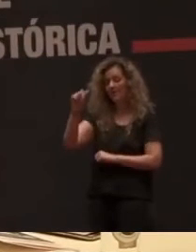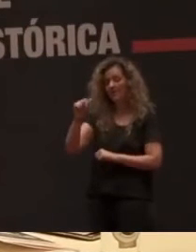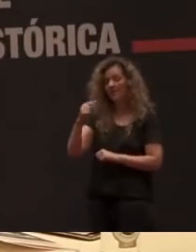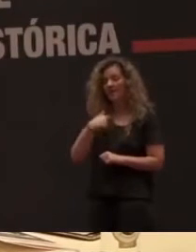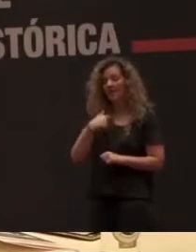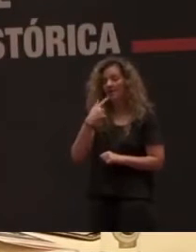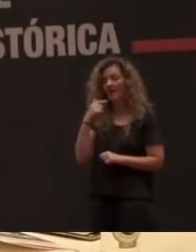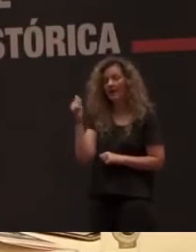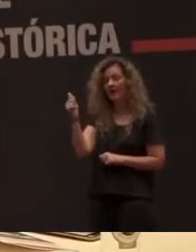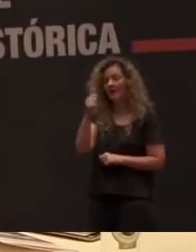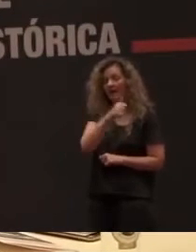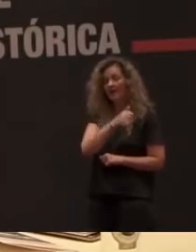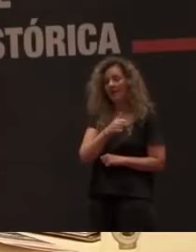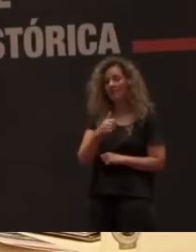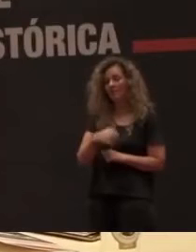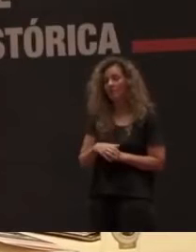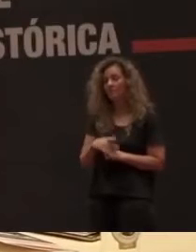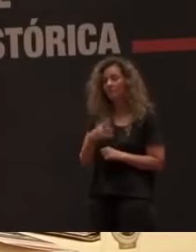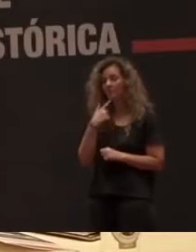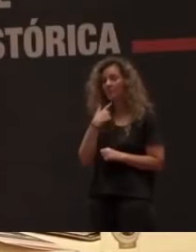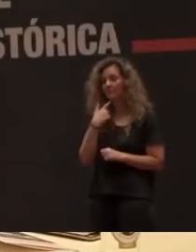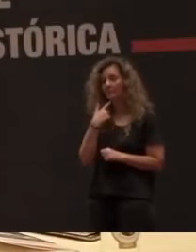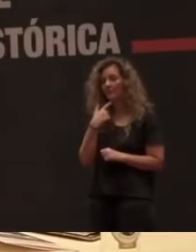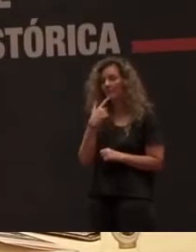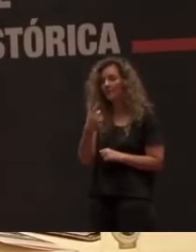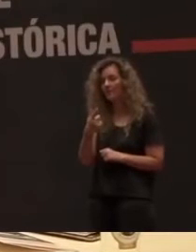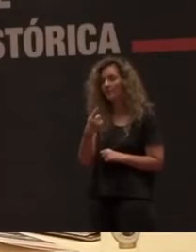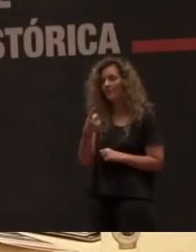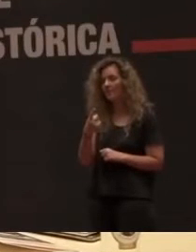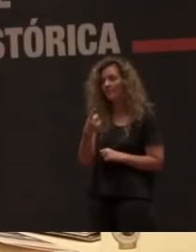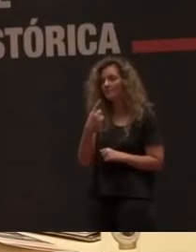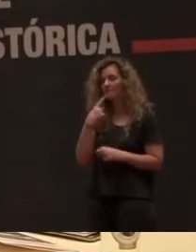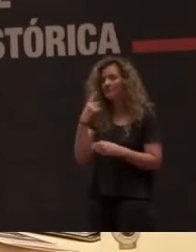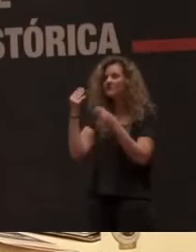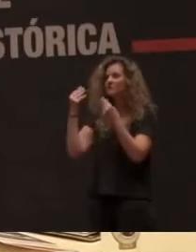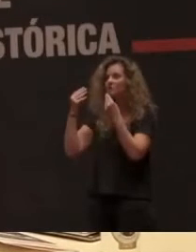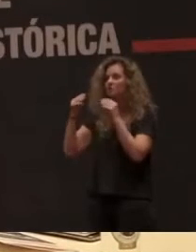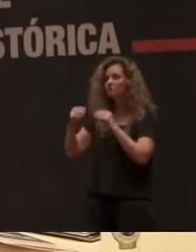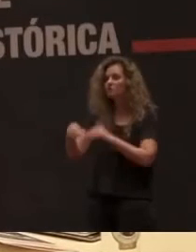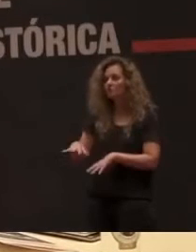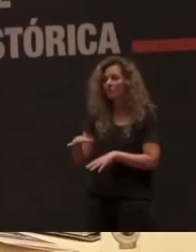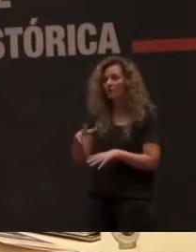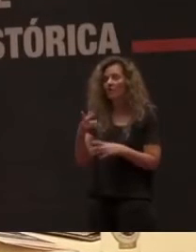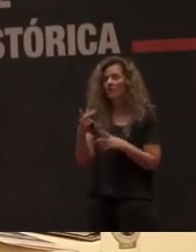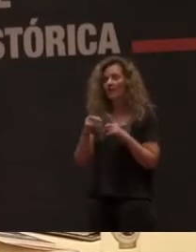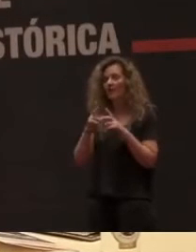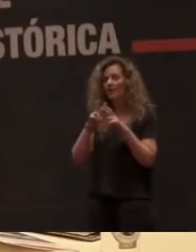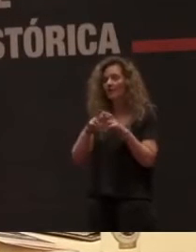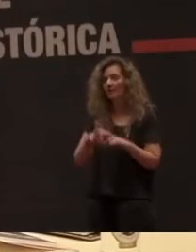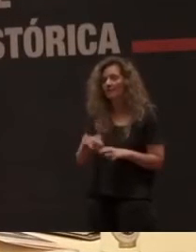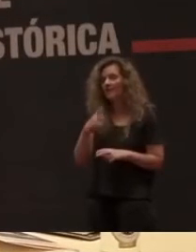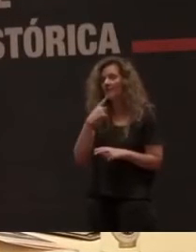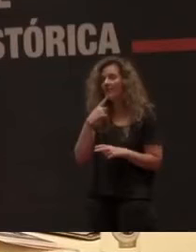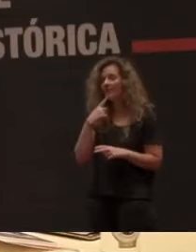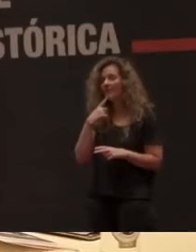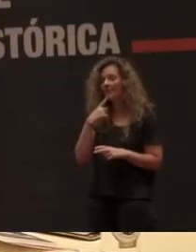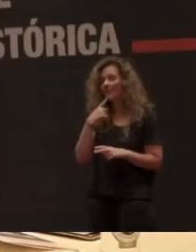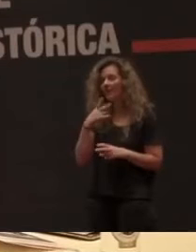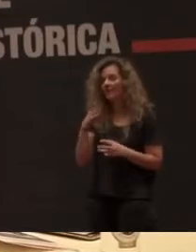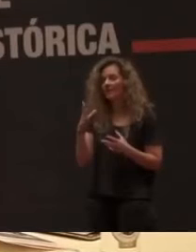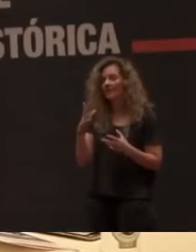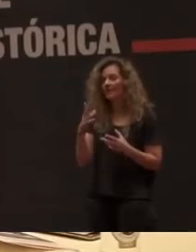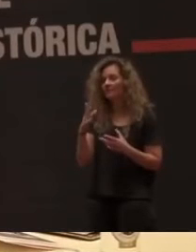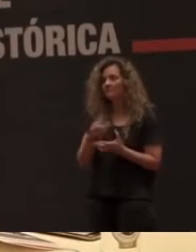que lle correspondía a cada bando, non? Poñéndose unha historiografía de reconciliación que favoreceu a consolidación das